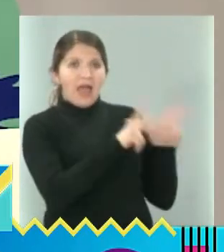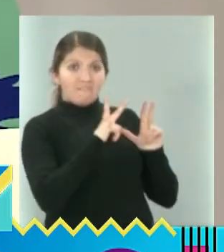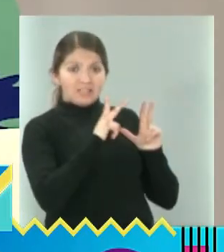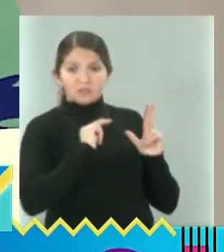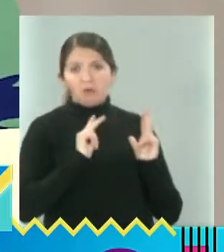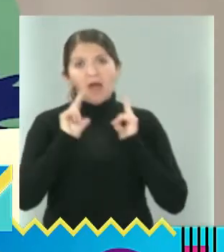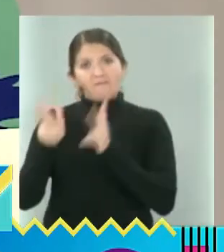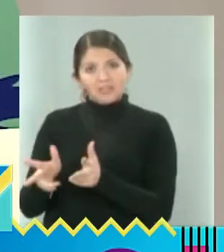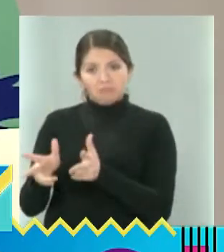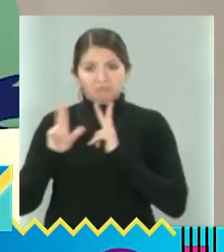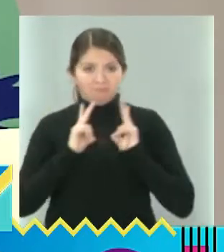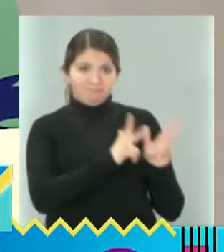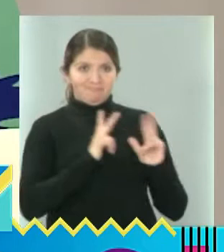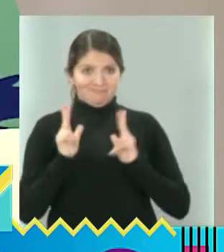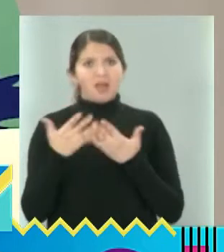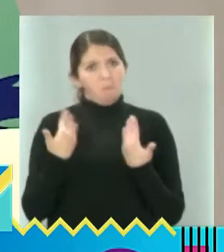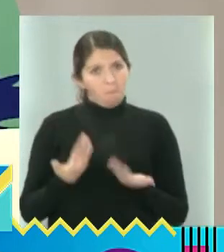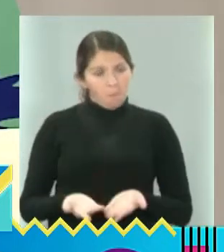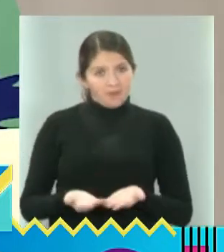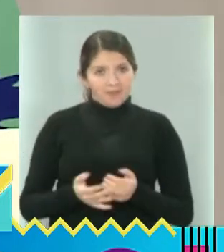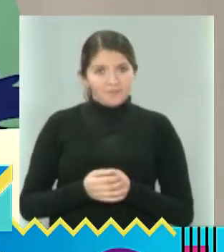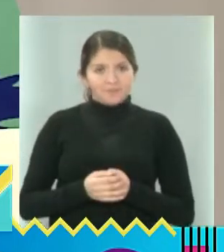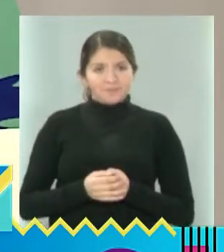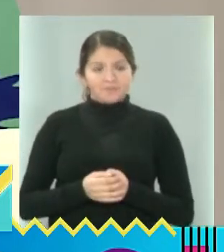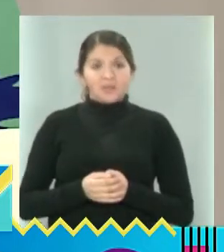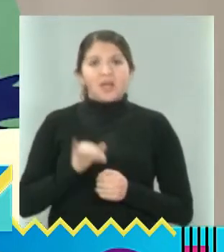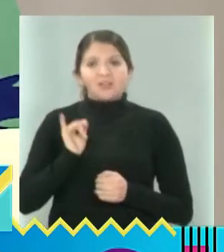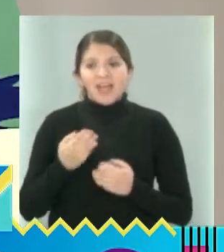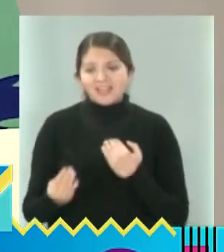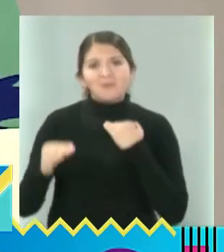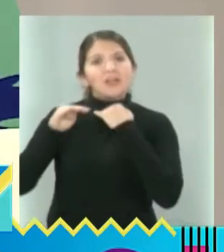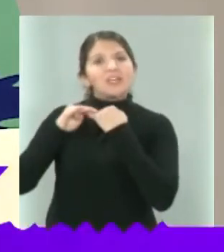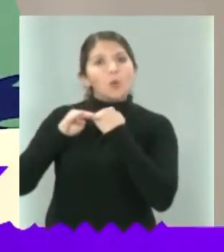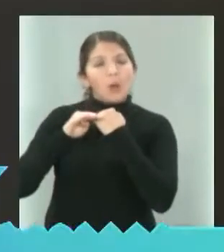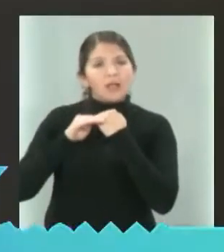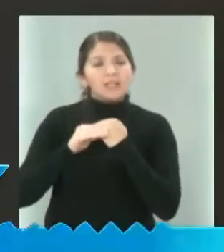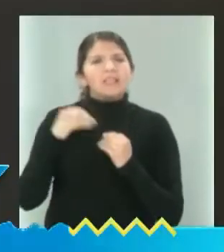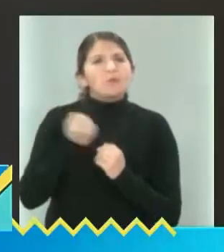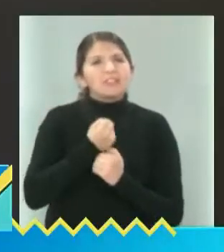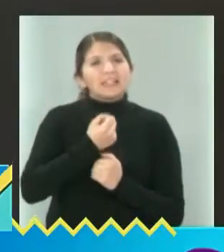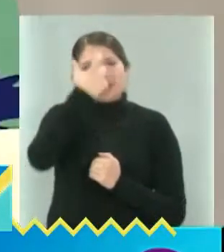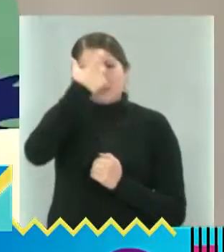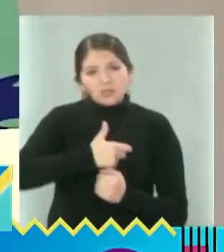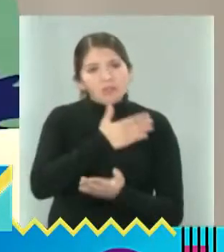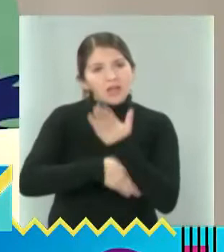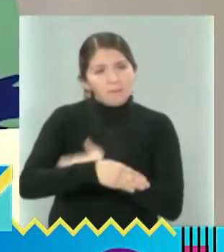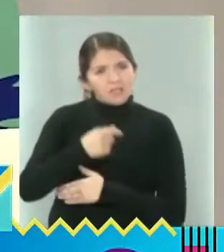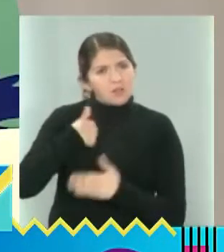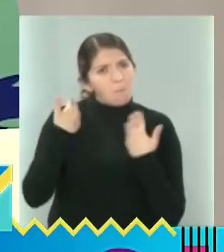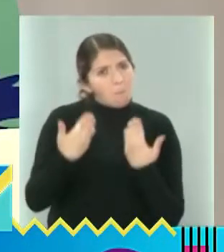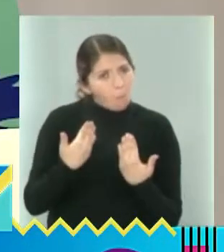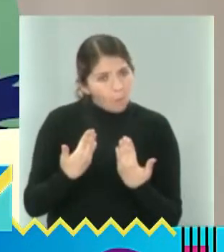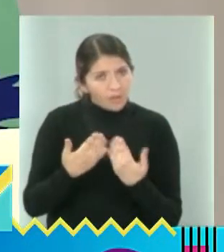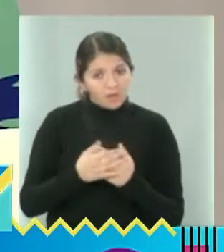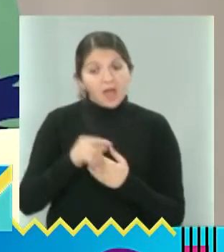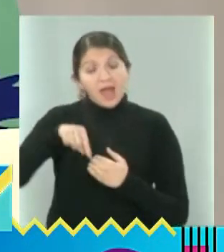en igualdad y en velocidad con mis compañeros, digamos, ¿no? Entonces, es un lado, ver qué puede realmente hacer la persona con discapacidad, que lo ponga en valor y en competencia real con el